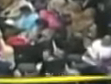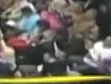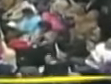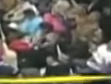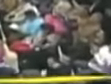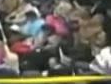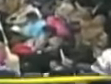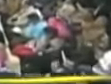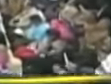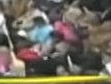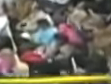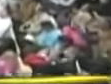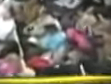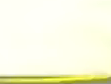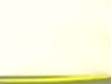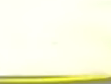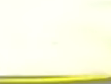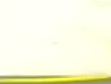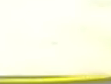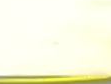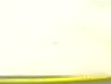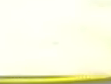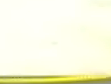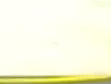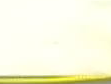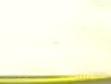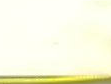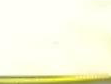popular. Leyes de gran impacto